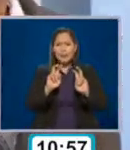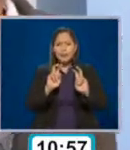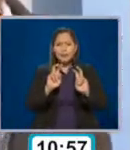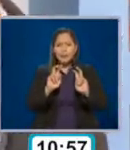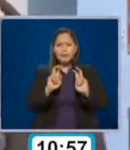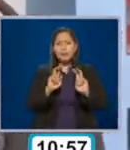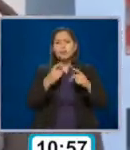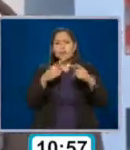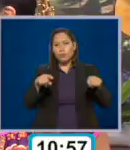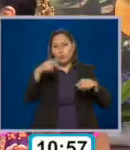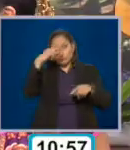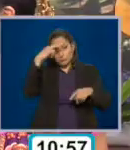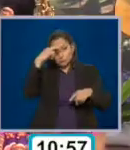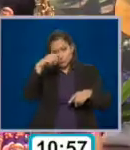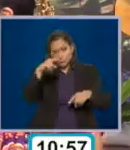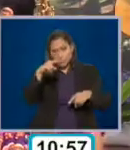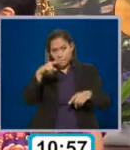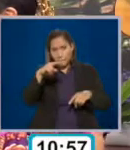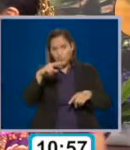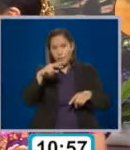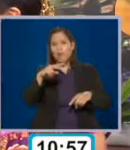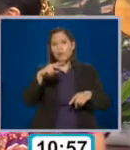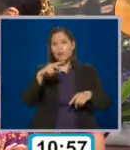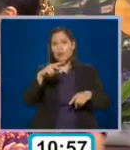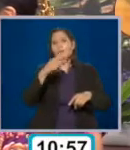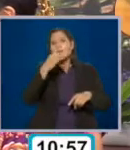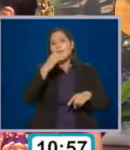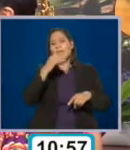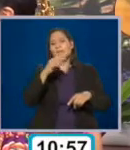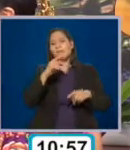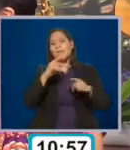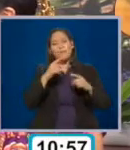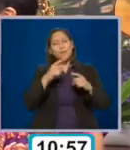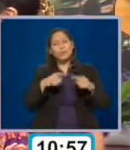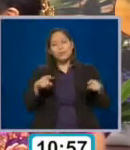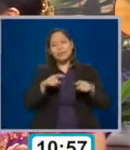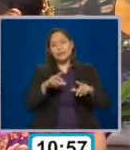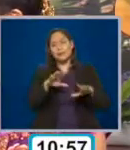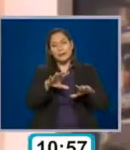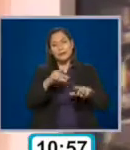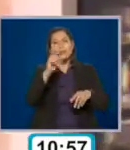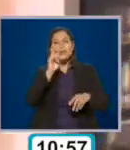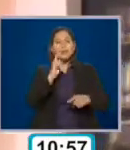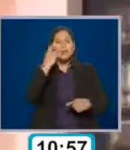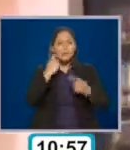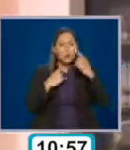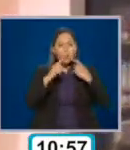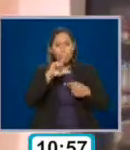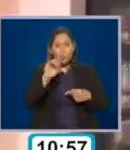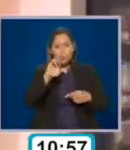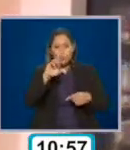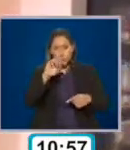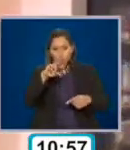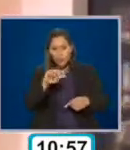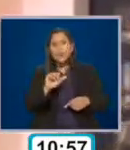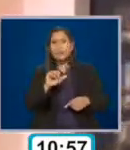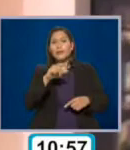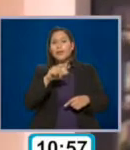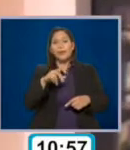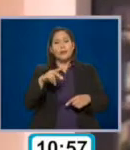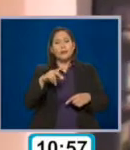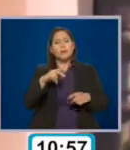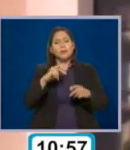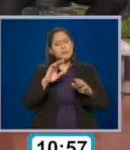recinto mexicano, hablando de esas piezas musicales increíbles, como La Llorona, bueno, tantos temas, y los han hecho